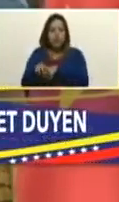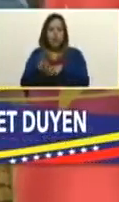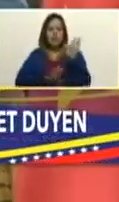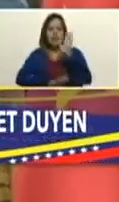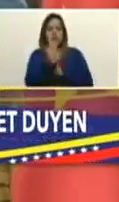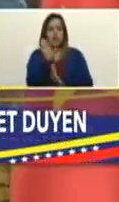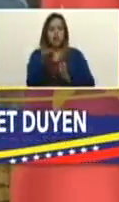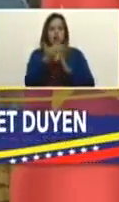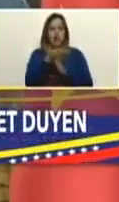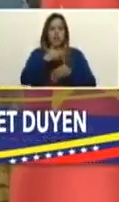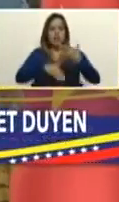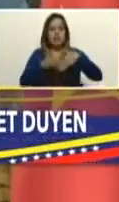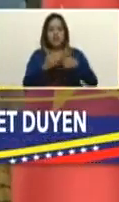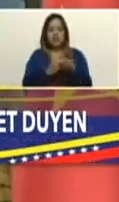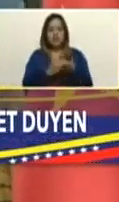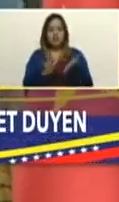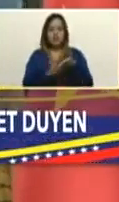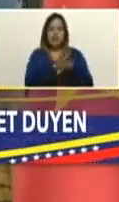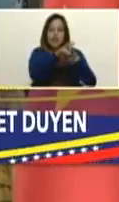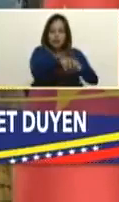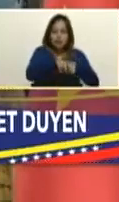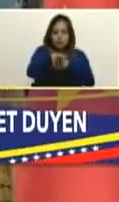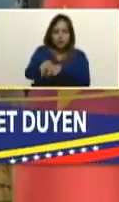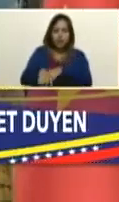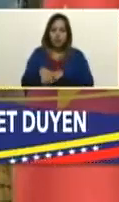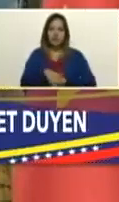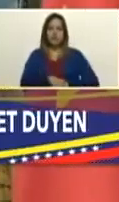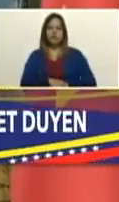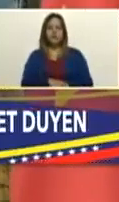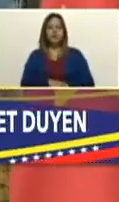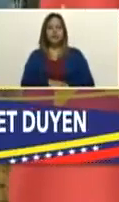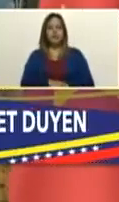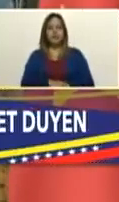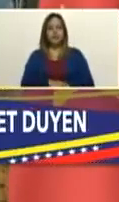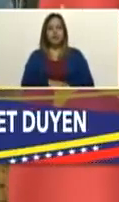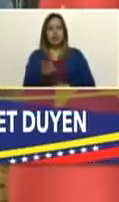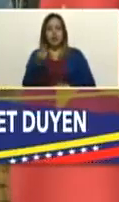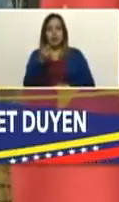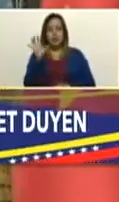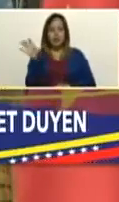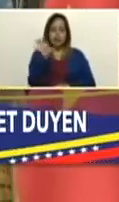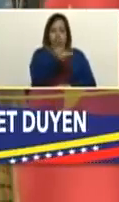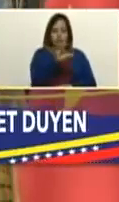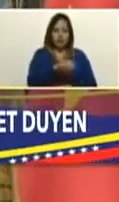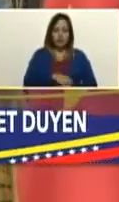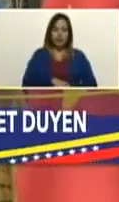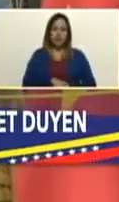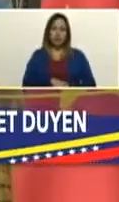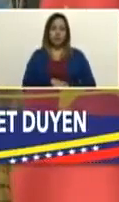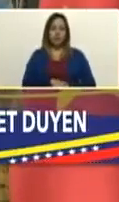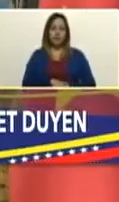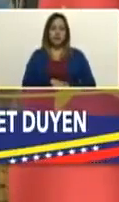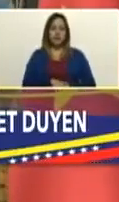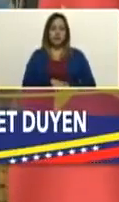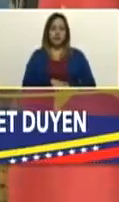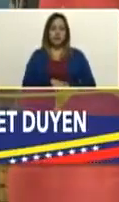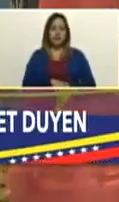desarrollo compartido en la agricultura de Vietnam y Venezuela. Si bien es